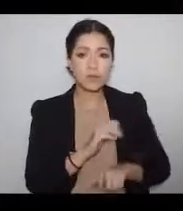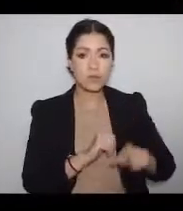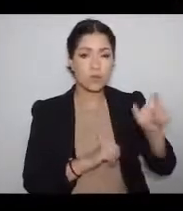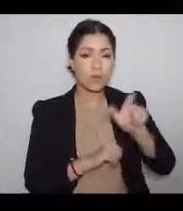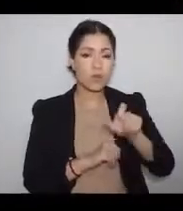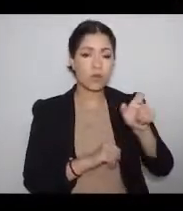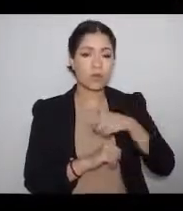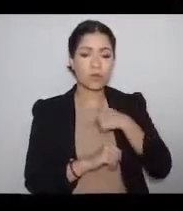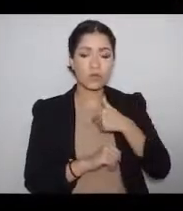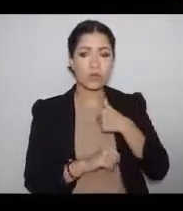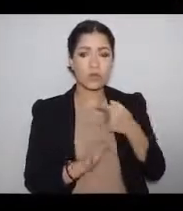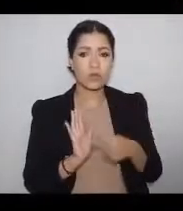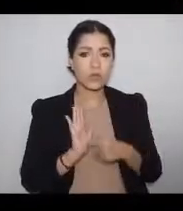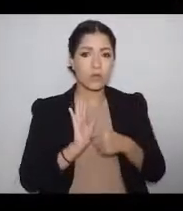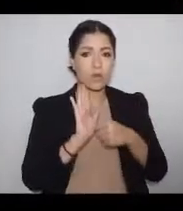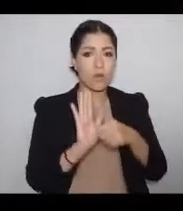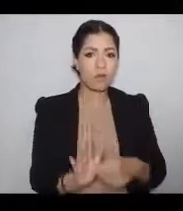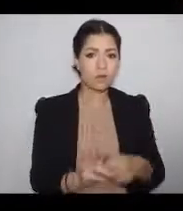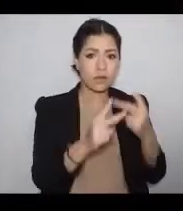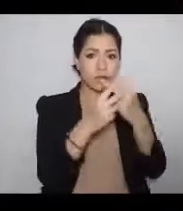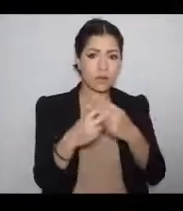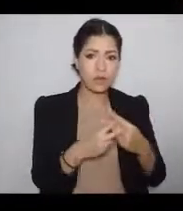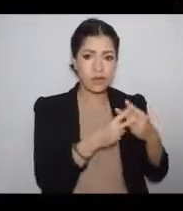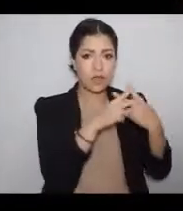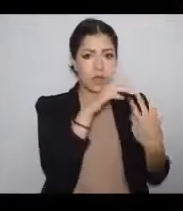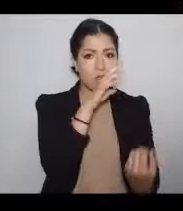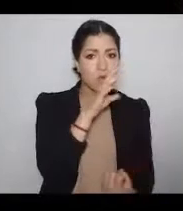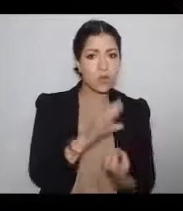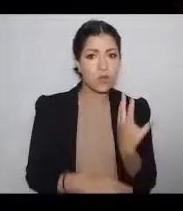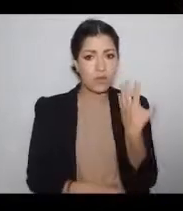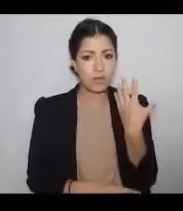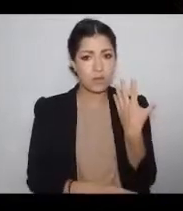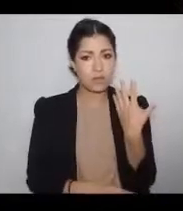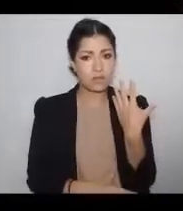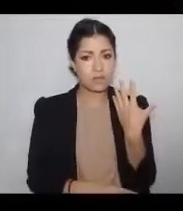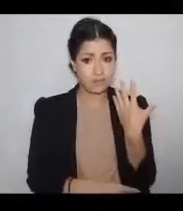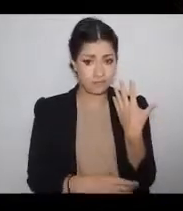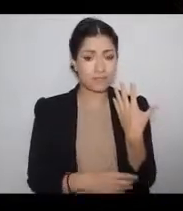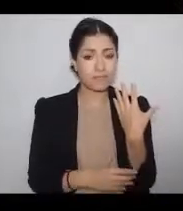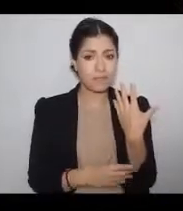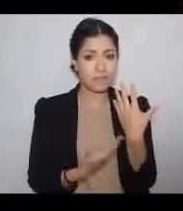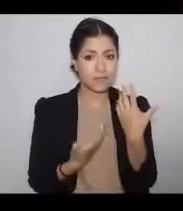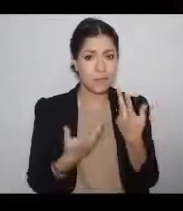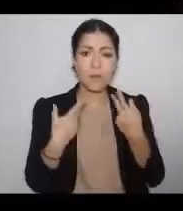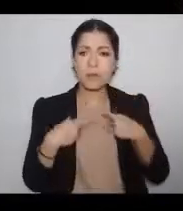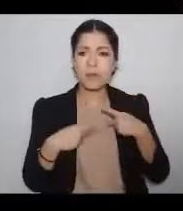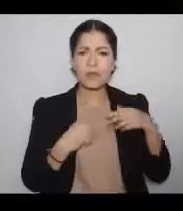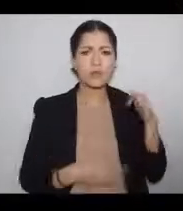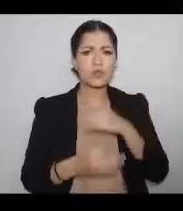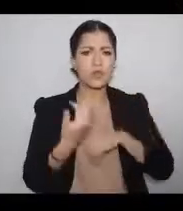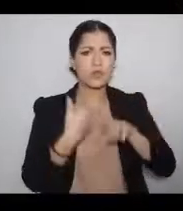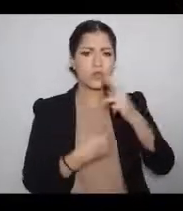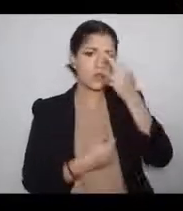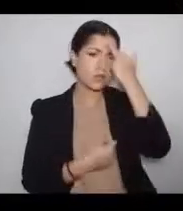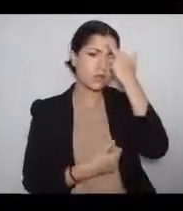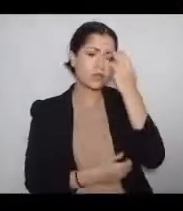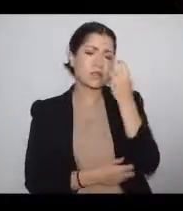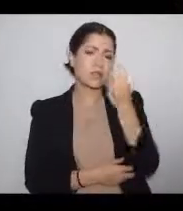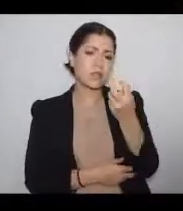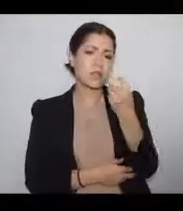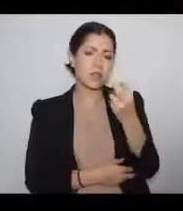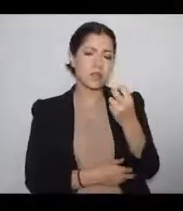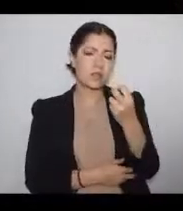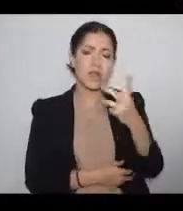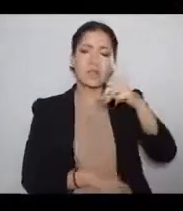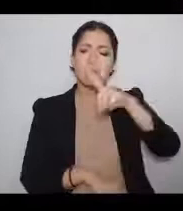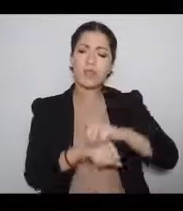conocer la aparición de la estrella nueva. Nadie olvidará esa fecha.